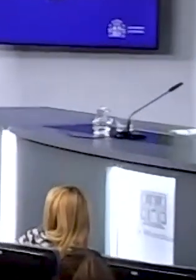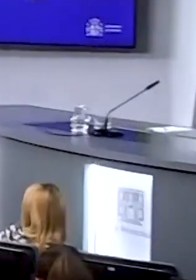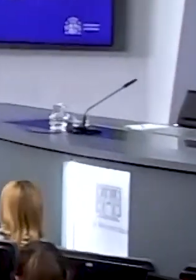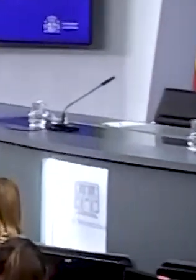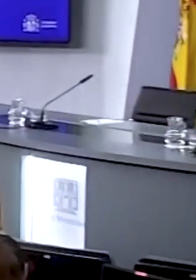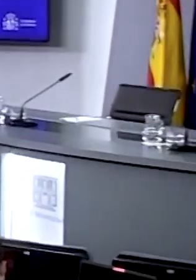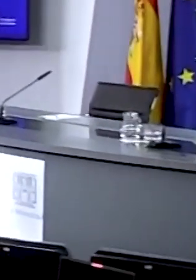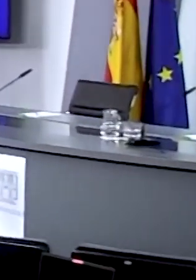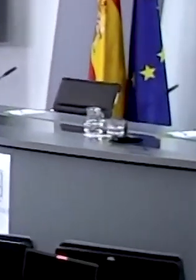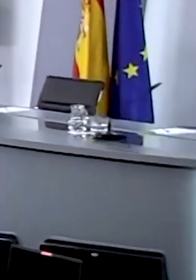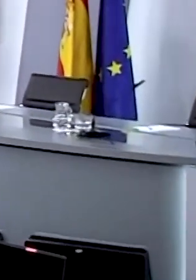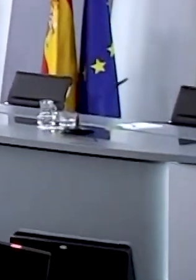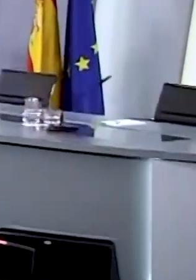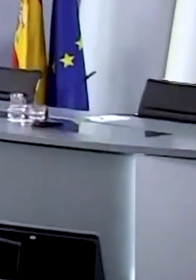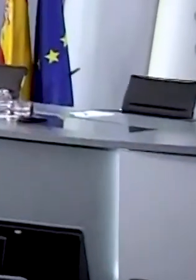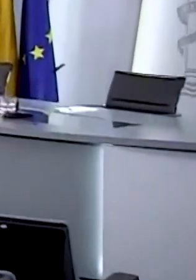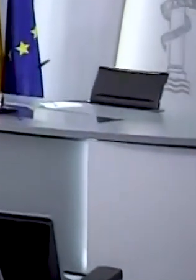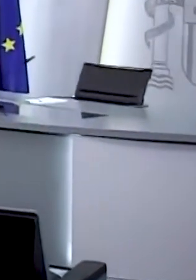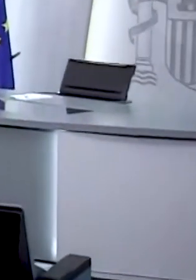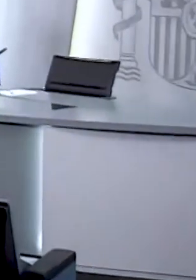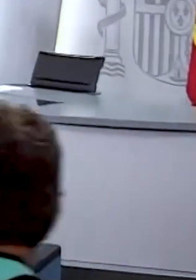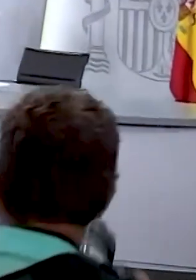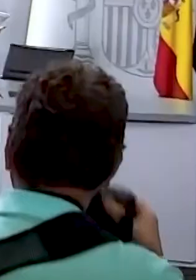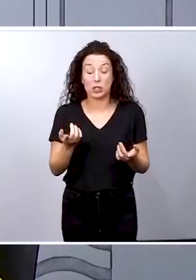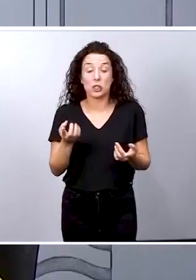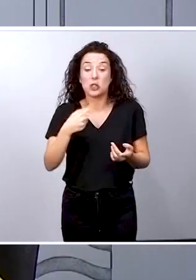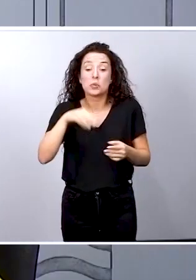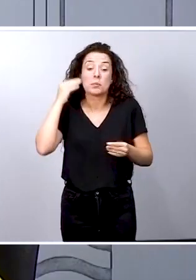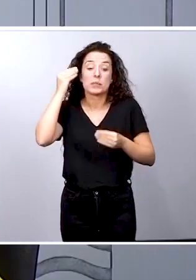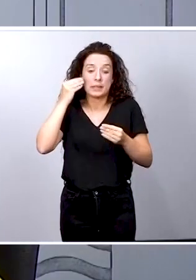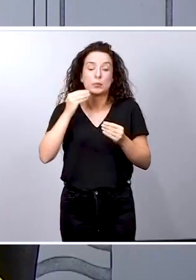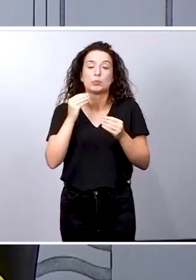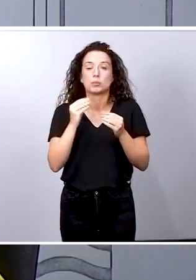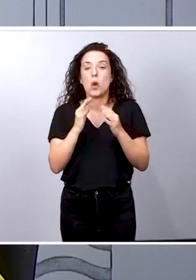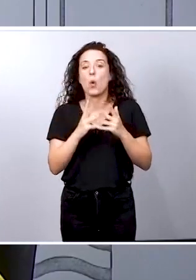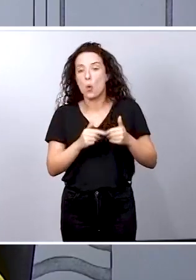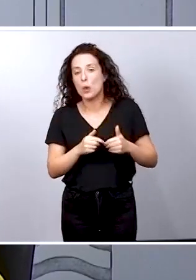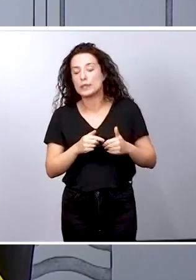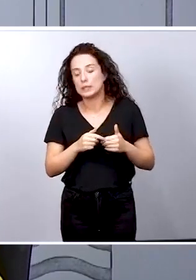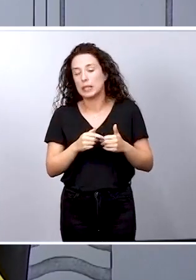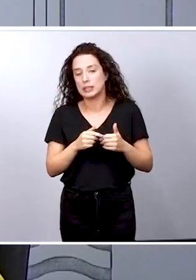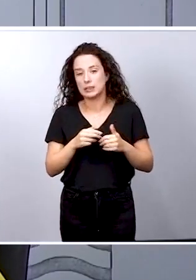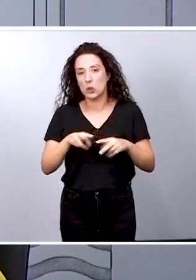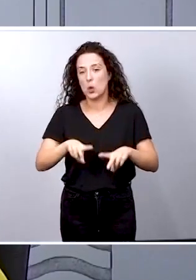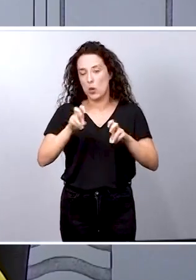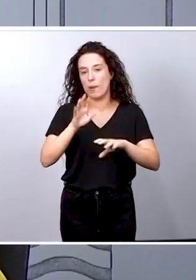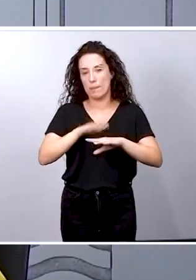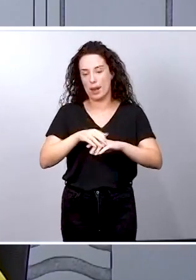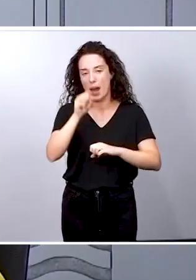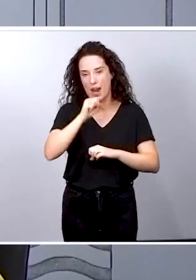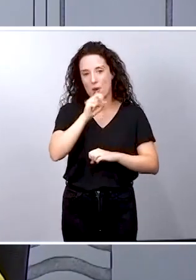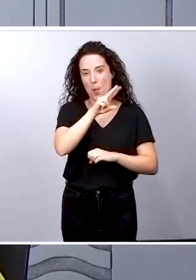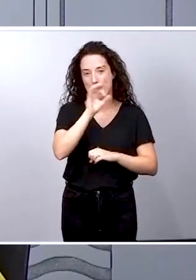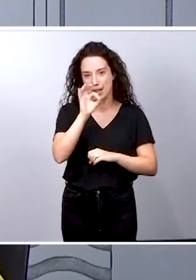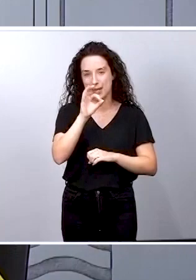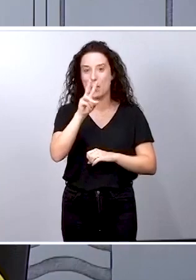espera tener cuentas públicas para 2024. Contamos con tener cuentas nuevas para el año 2024, pero tienen que ocurrir